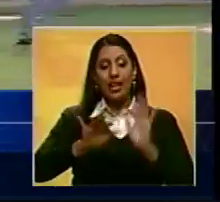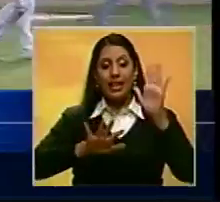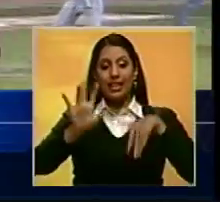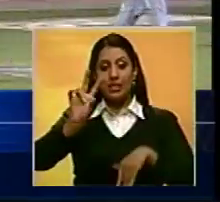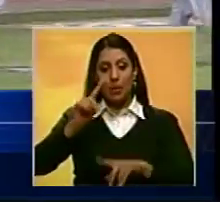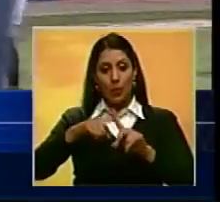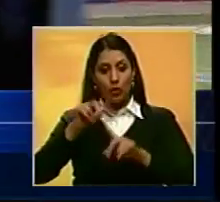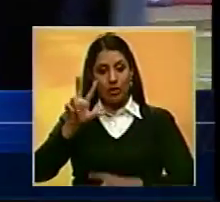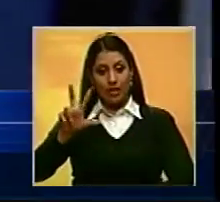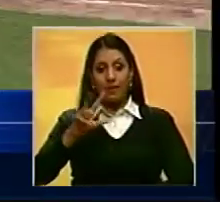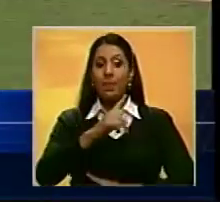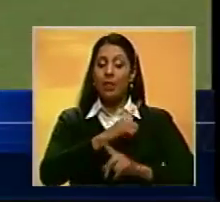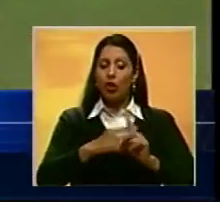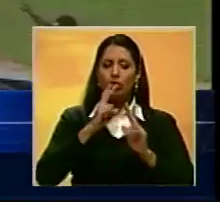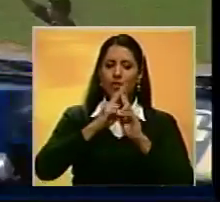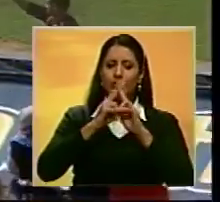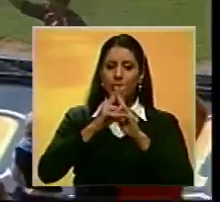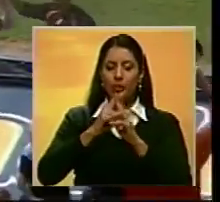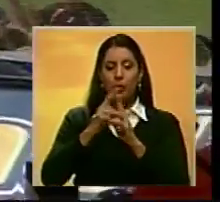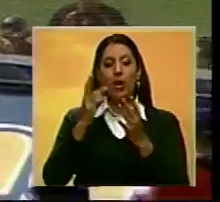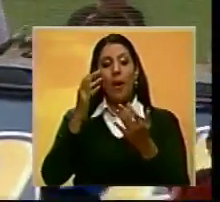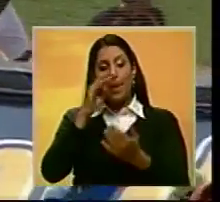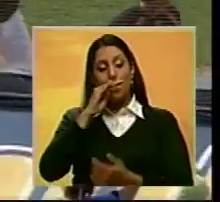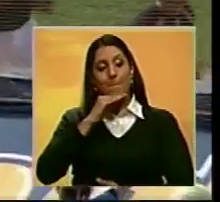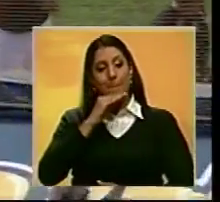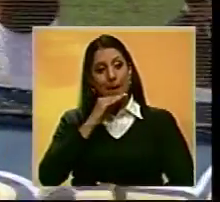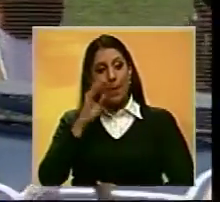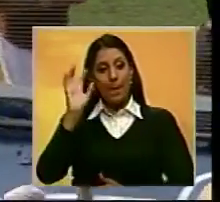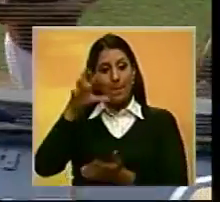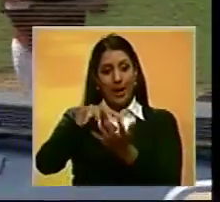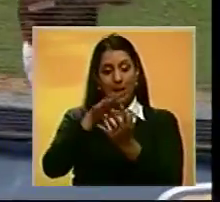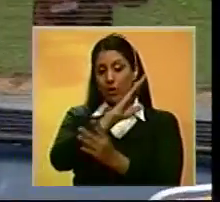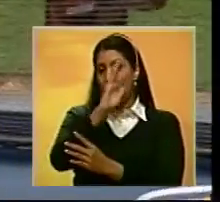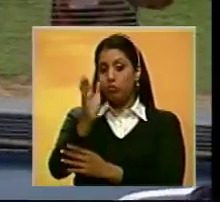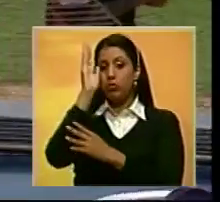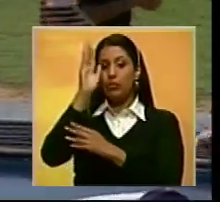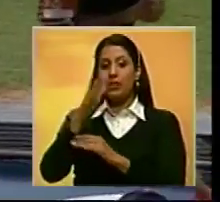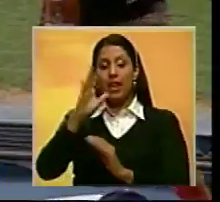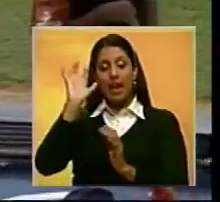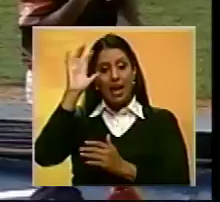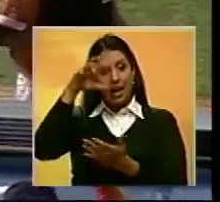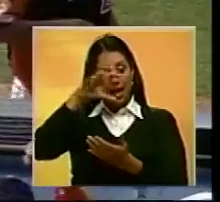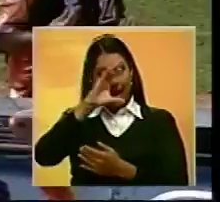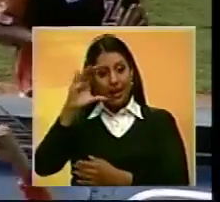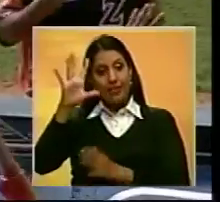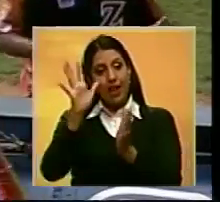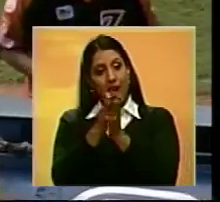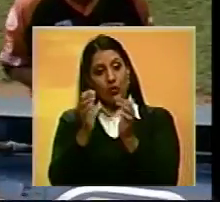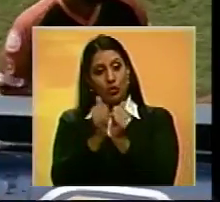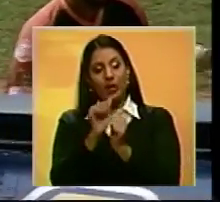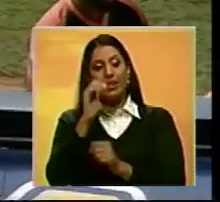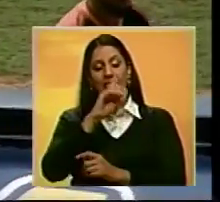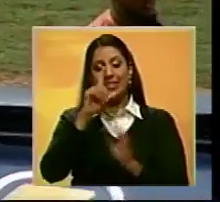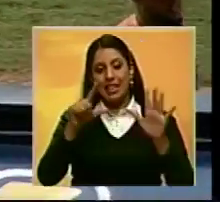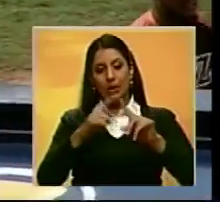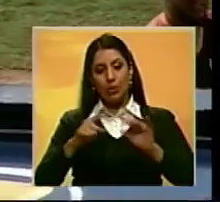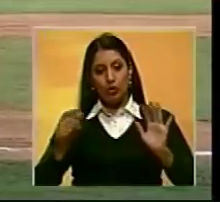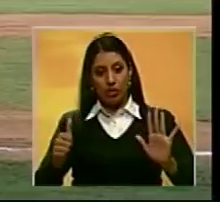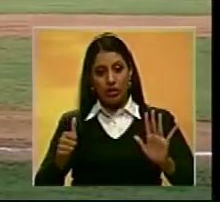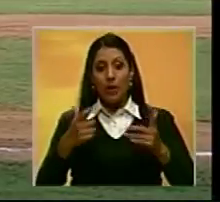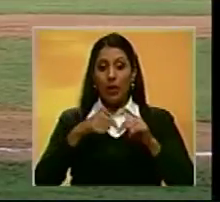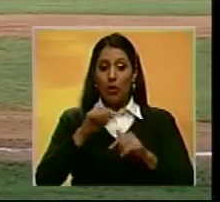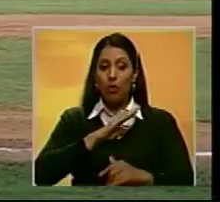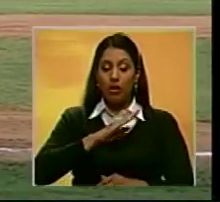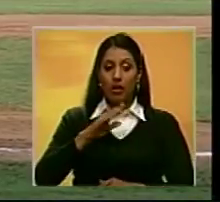15-3. En otros resultados, en Por la Mar, Bravos de Margarita dejó en el terreno a Caribes de Anzoátegui con pizarra de 7-6. José